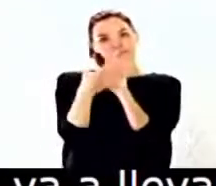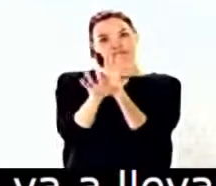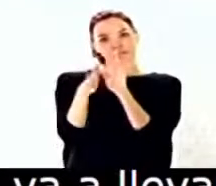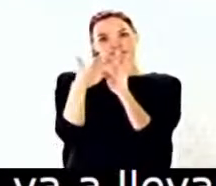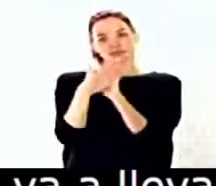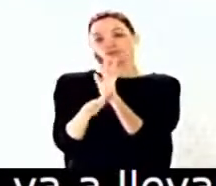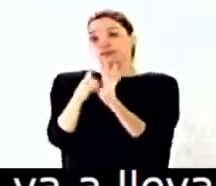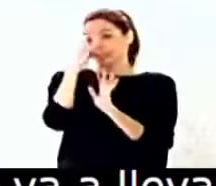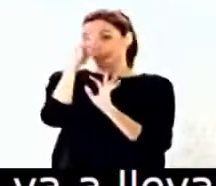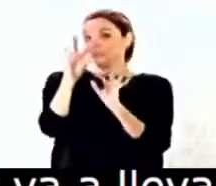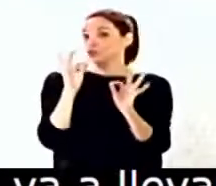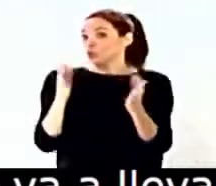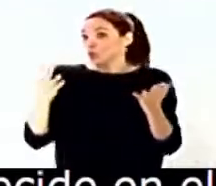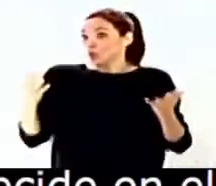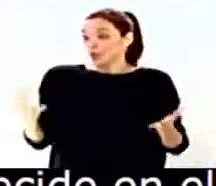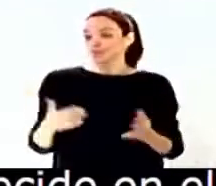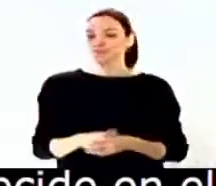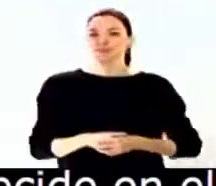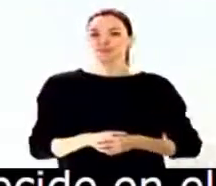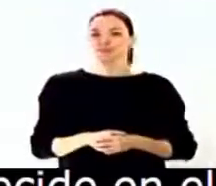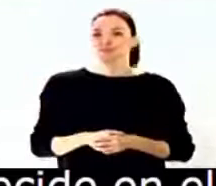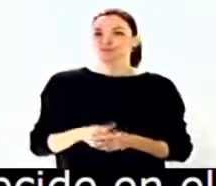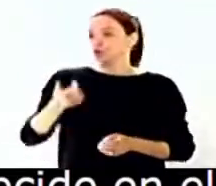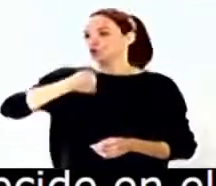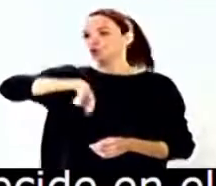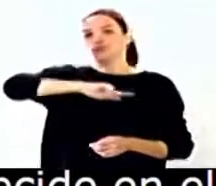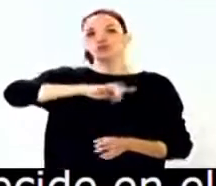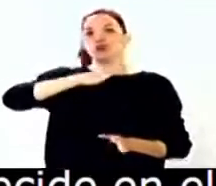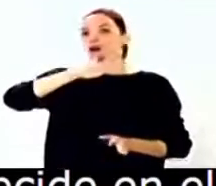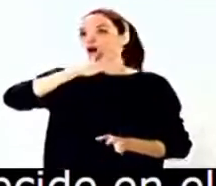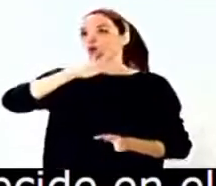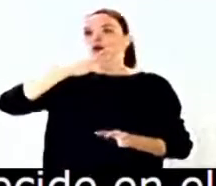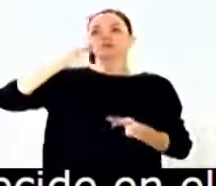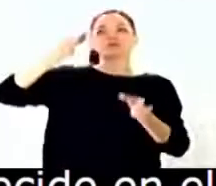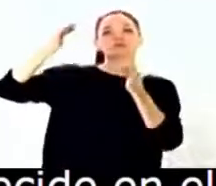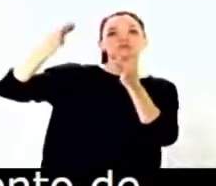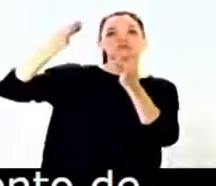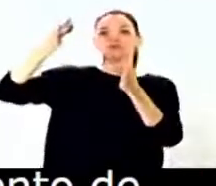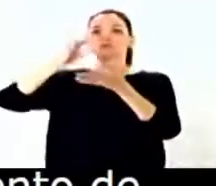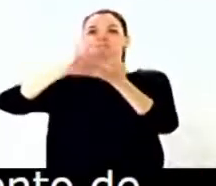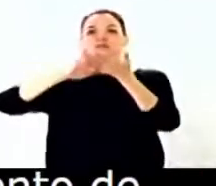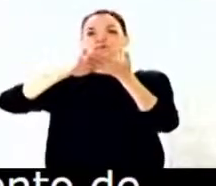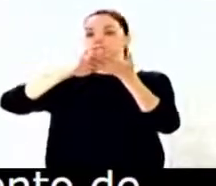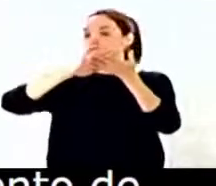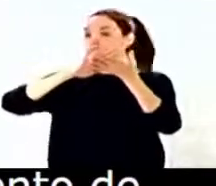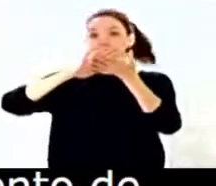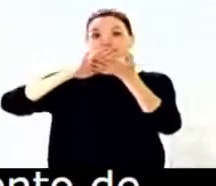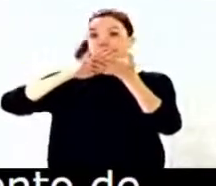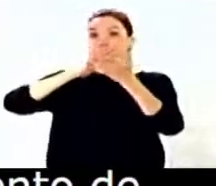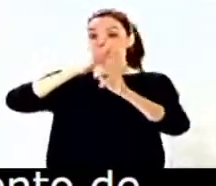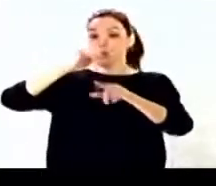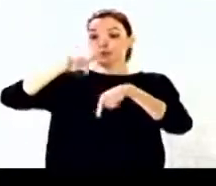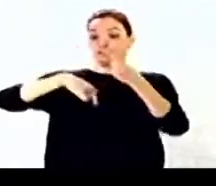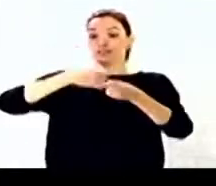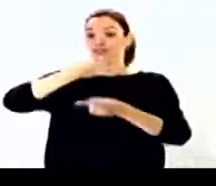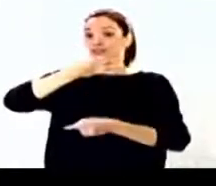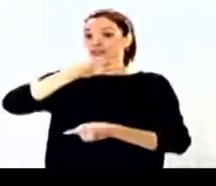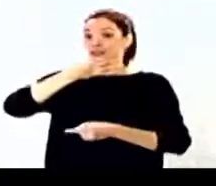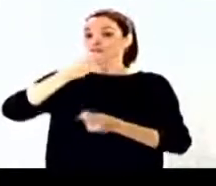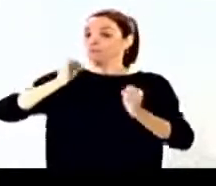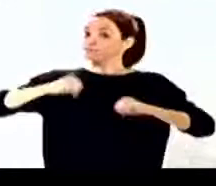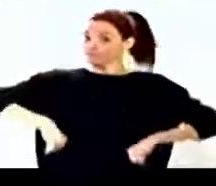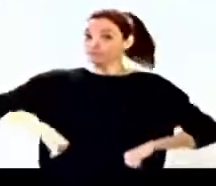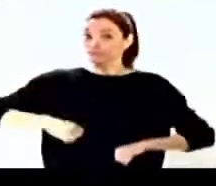la decisión que se tome. Pero no vamos a entrar en algo que esta tarde se va a decidir, porque,